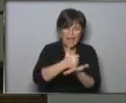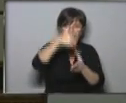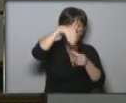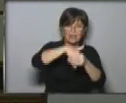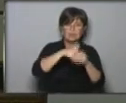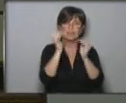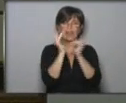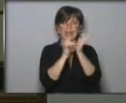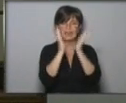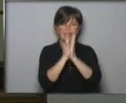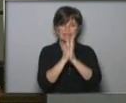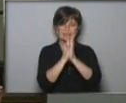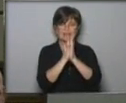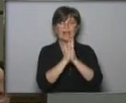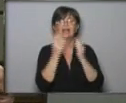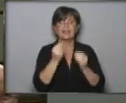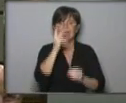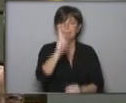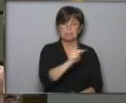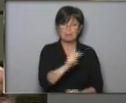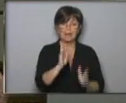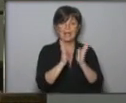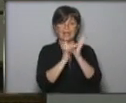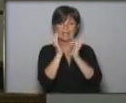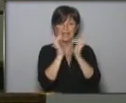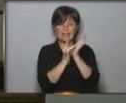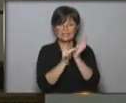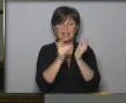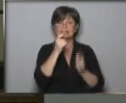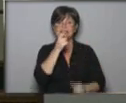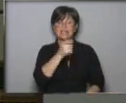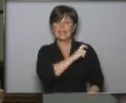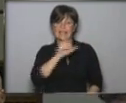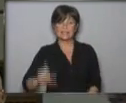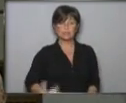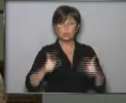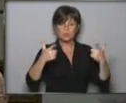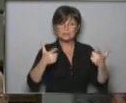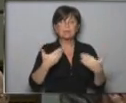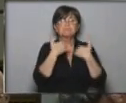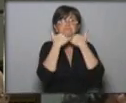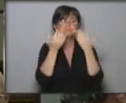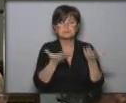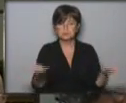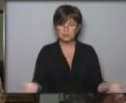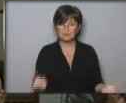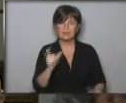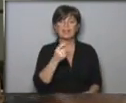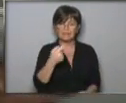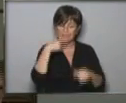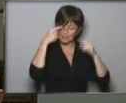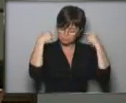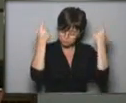el cual ni el Papa ni la Iglesia tendrían sentido. Quiso después impartir